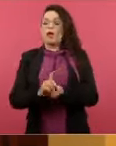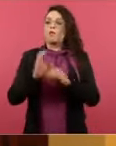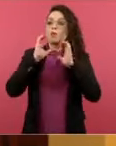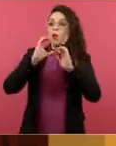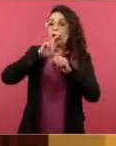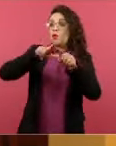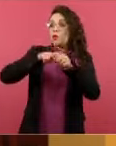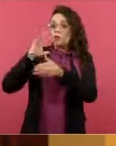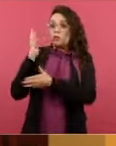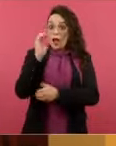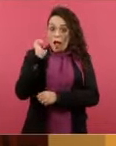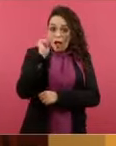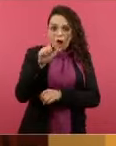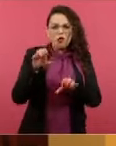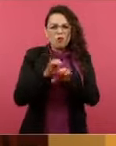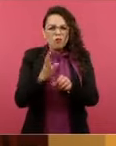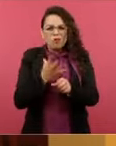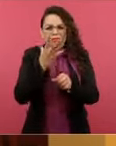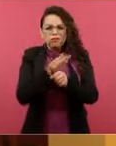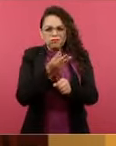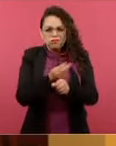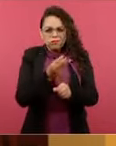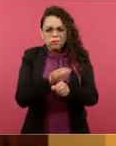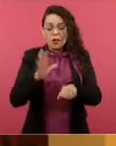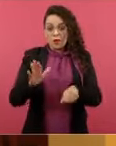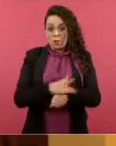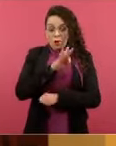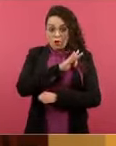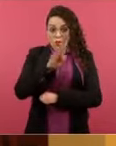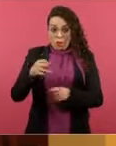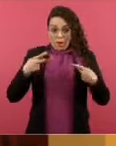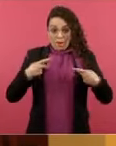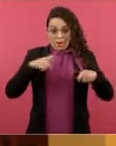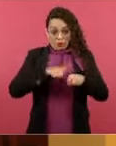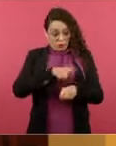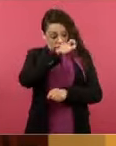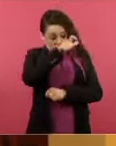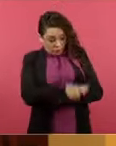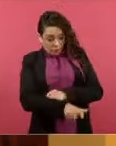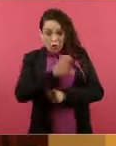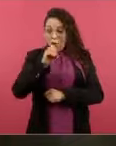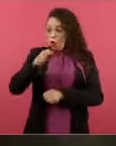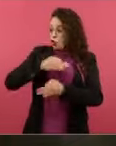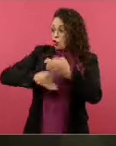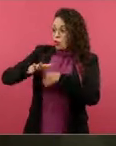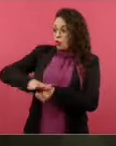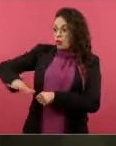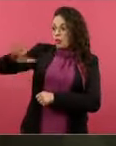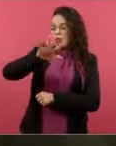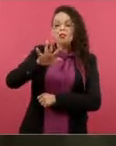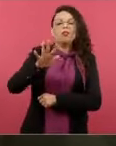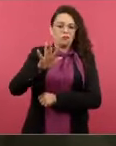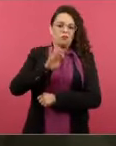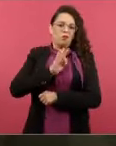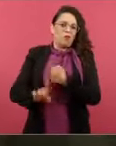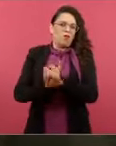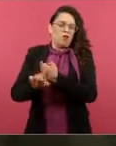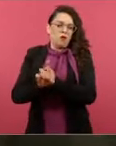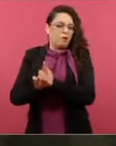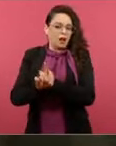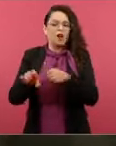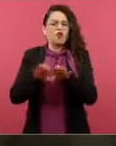ambiente que afecta la vida social y personal de los habitantes. El propósito, la intención